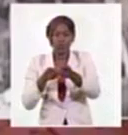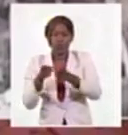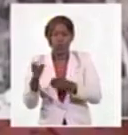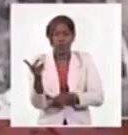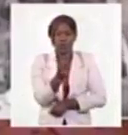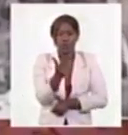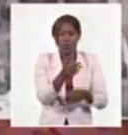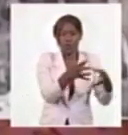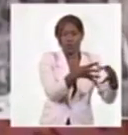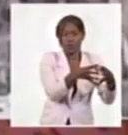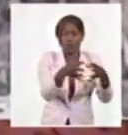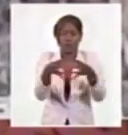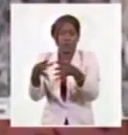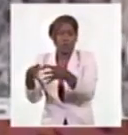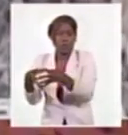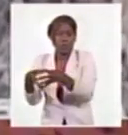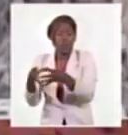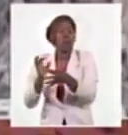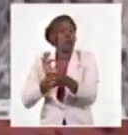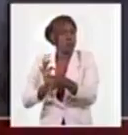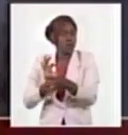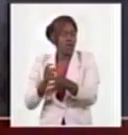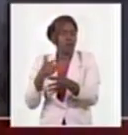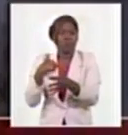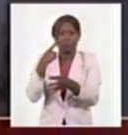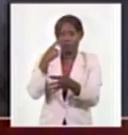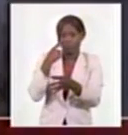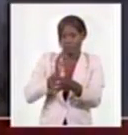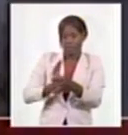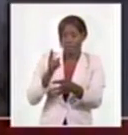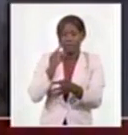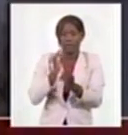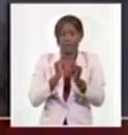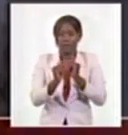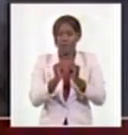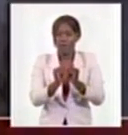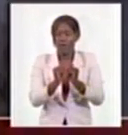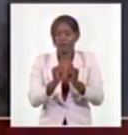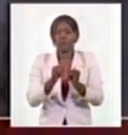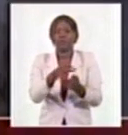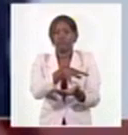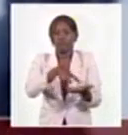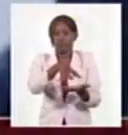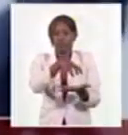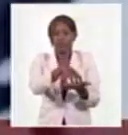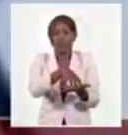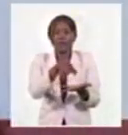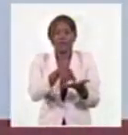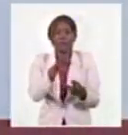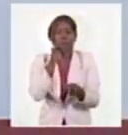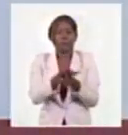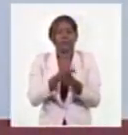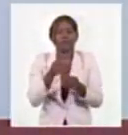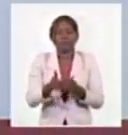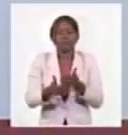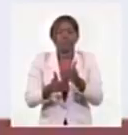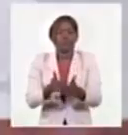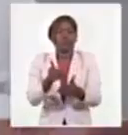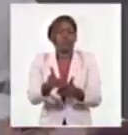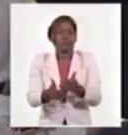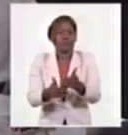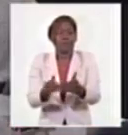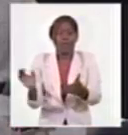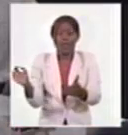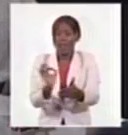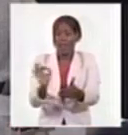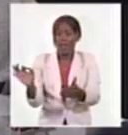se informa que hay avances sustanciales. Todavía no he visto que